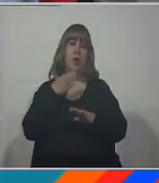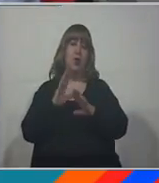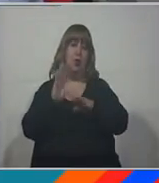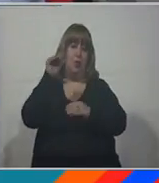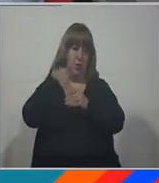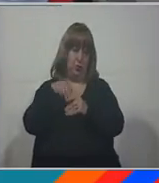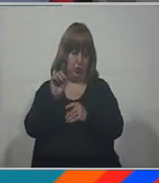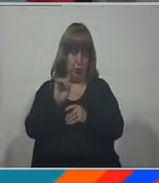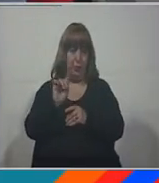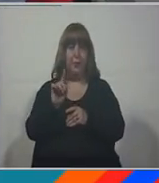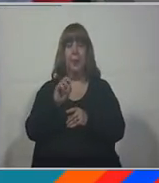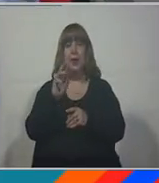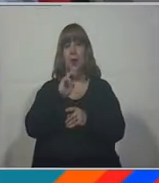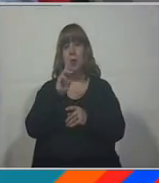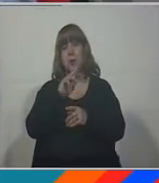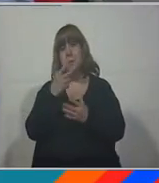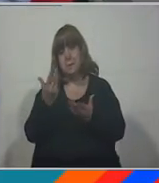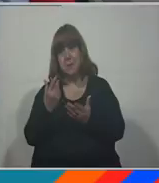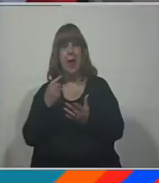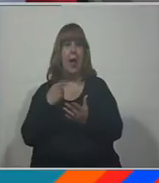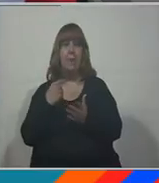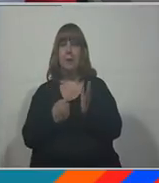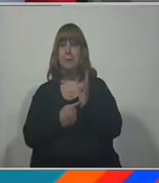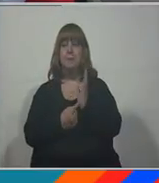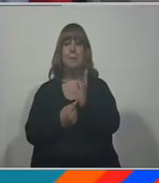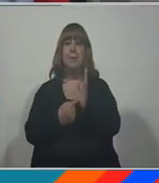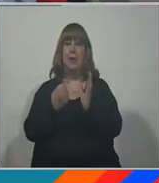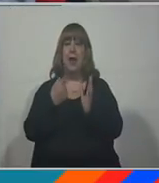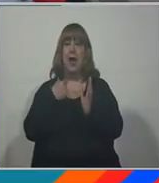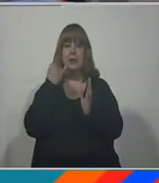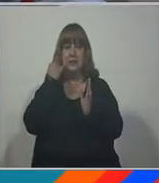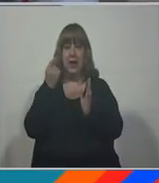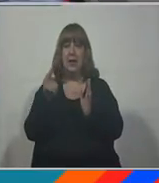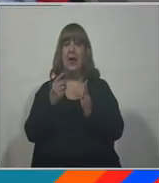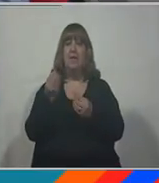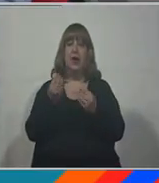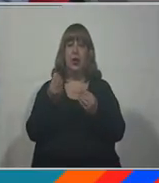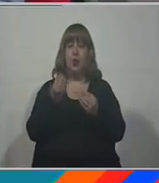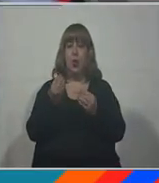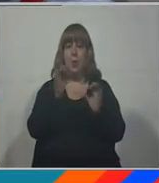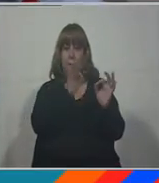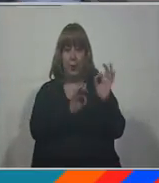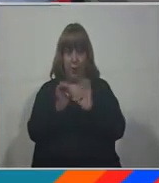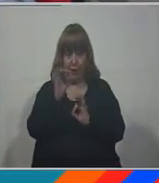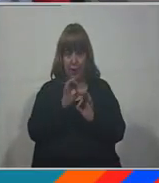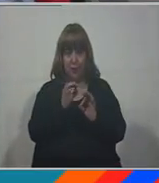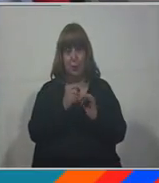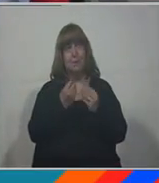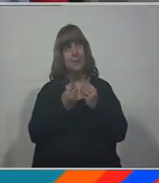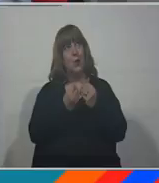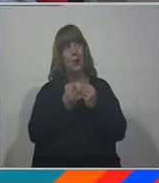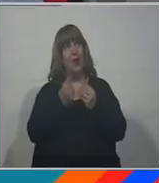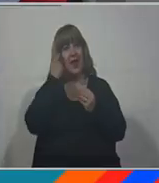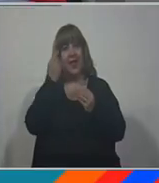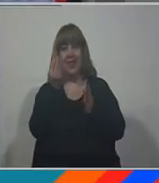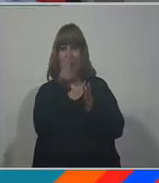y bueno aprovechamos que estaba en la conferencia y dentro del evento hay un hackathon y como bueno como proyecto que hacemos hagamos matic nos